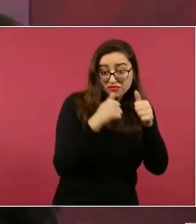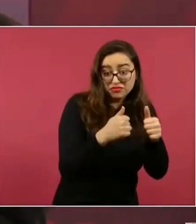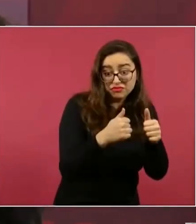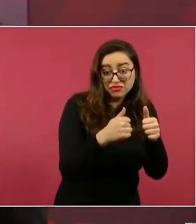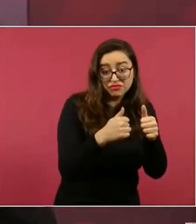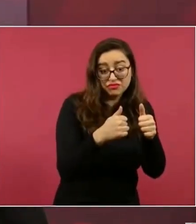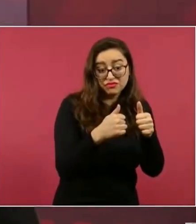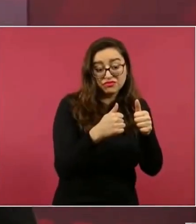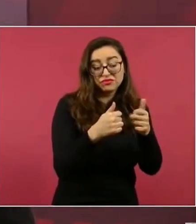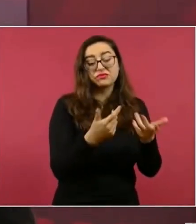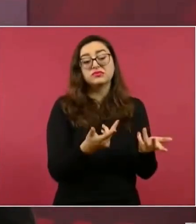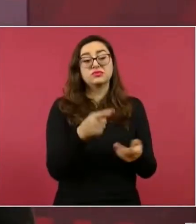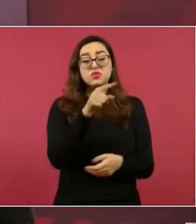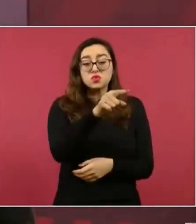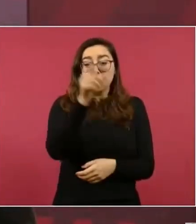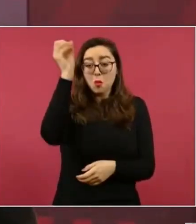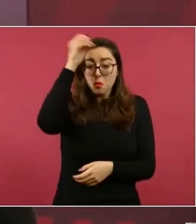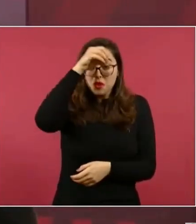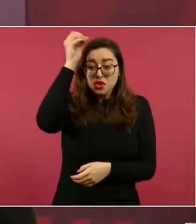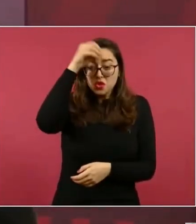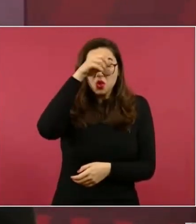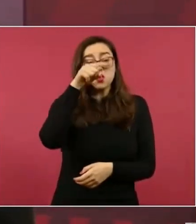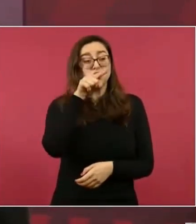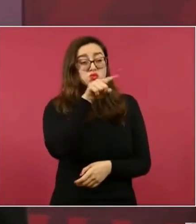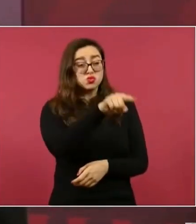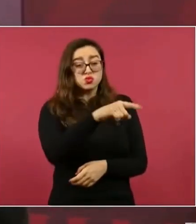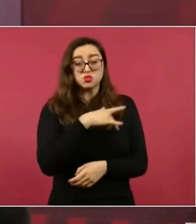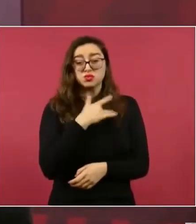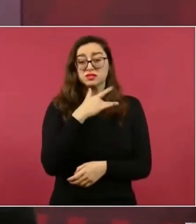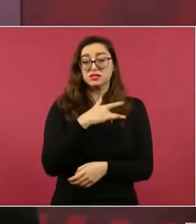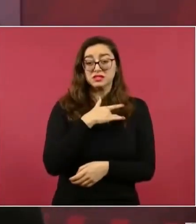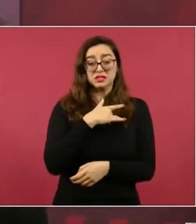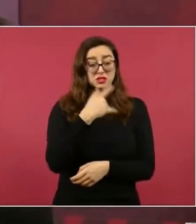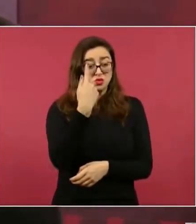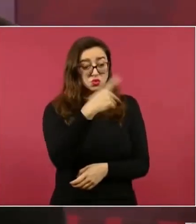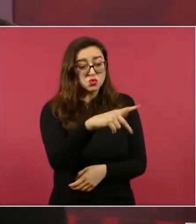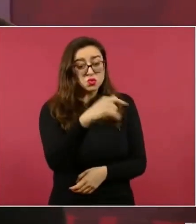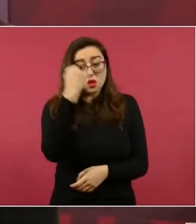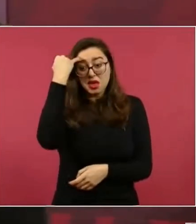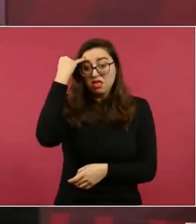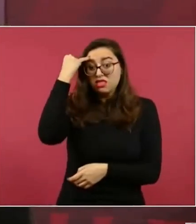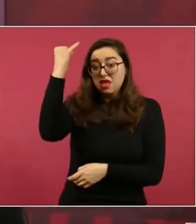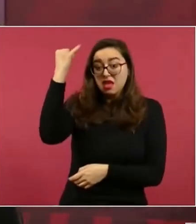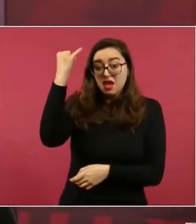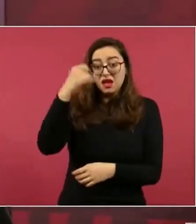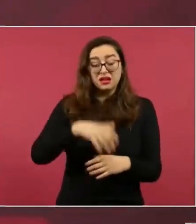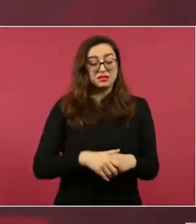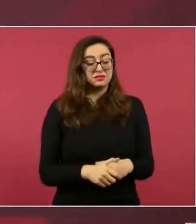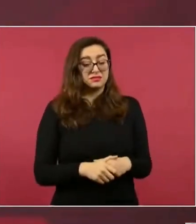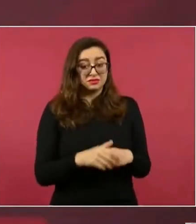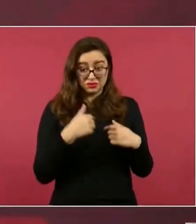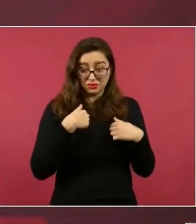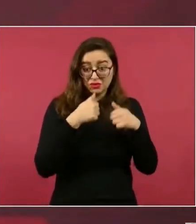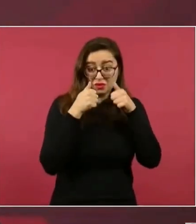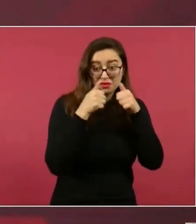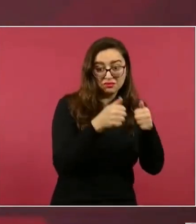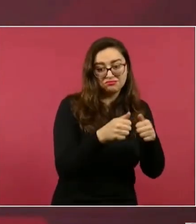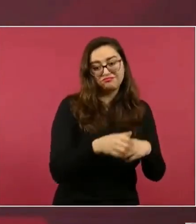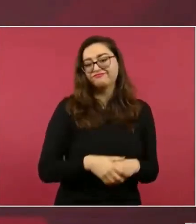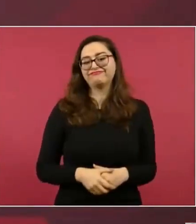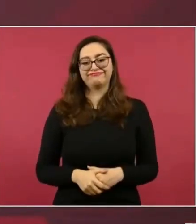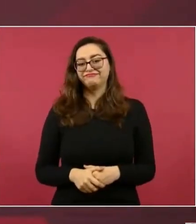que pues los entiendo, están muy molestos porque ya no pueden robar,